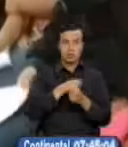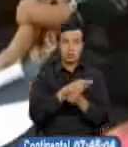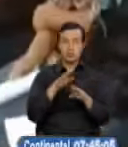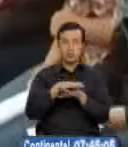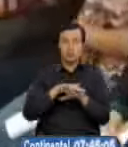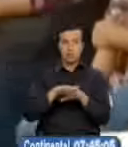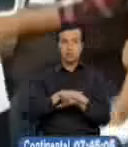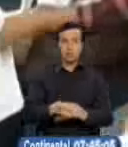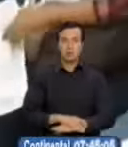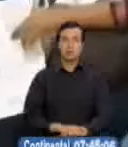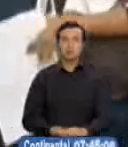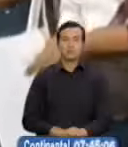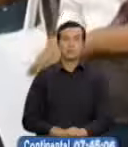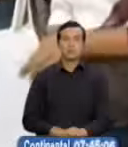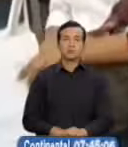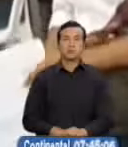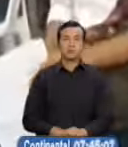bachilleres.